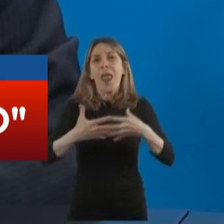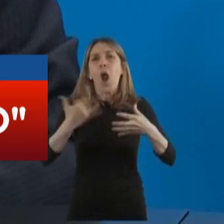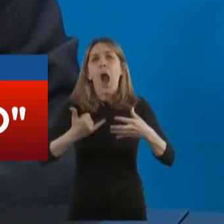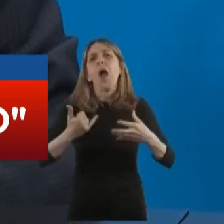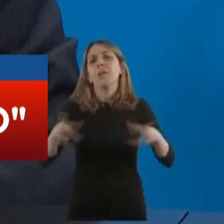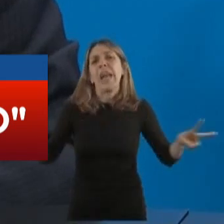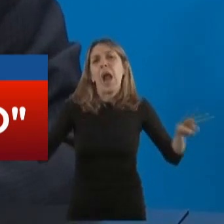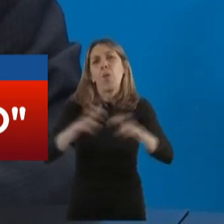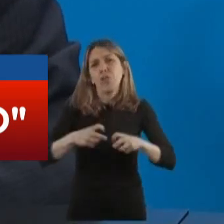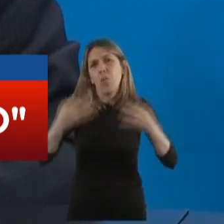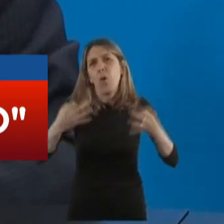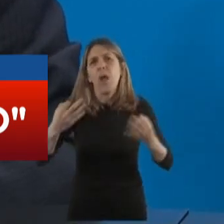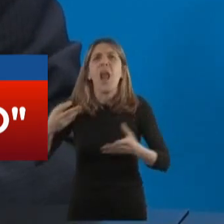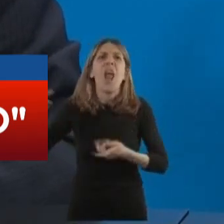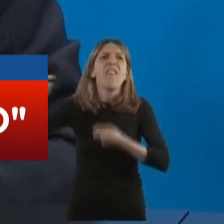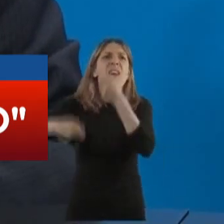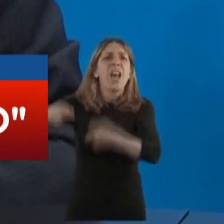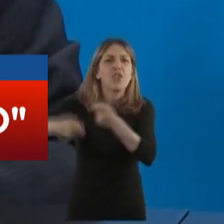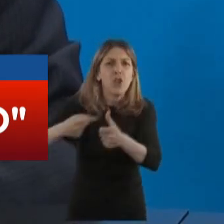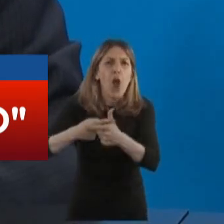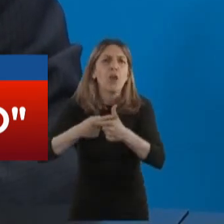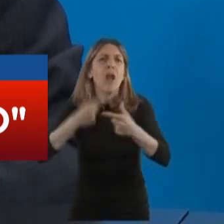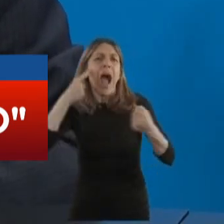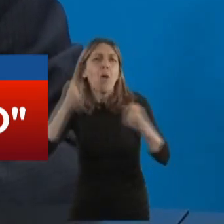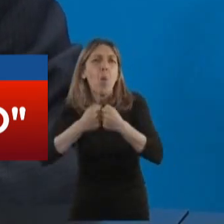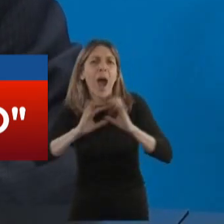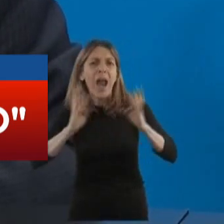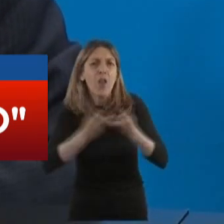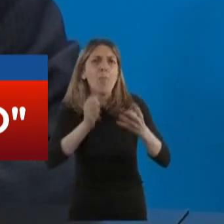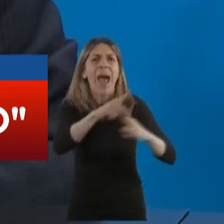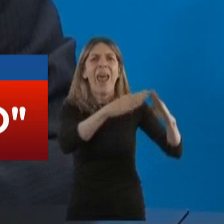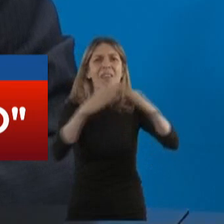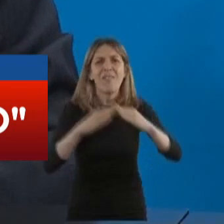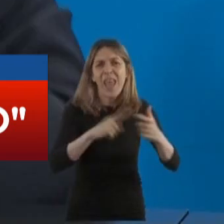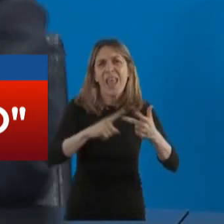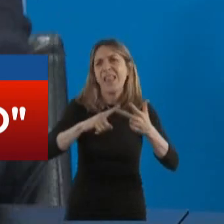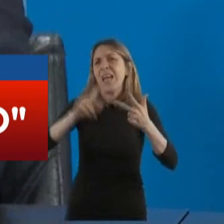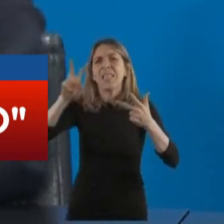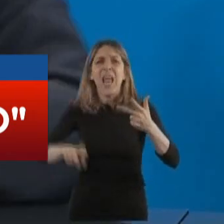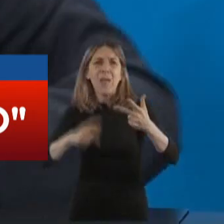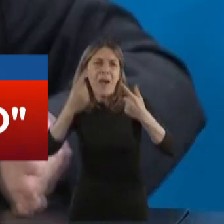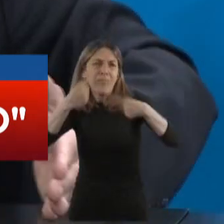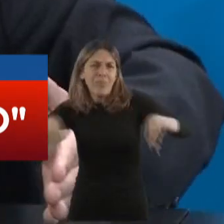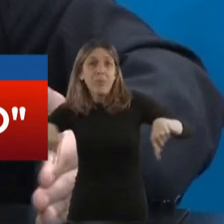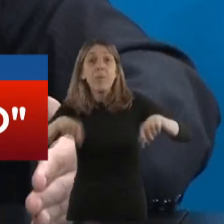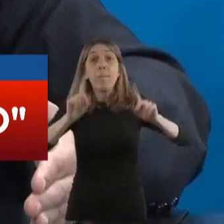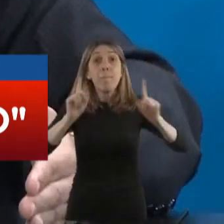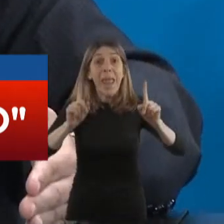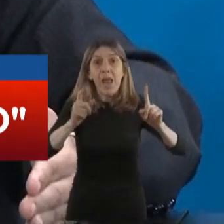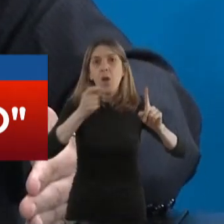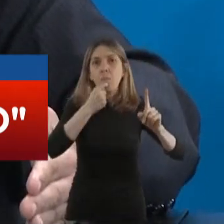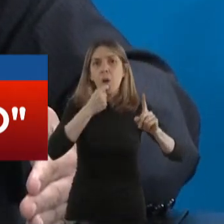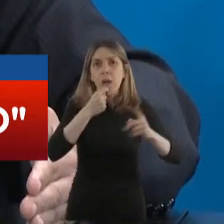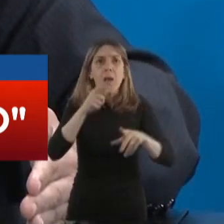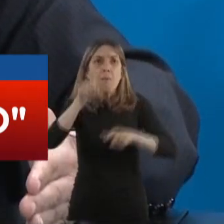muy buena en términos de inversión social, paritaria sin techo, movilidad previsional. Ahora, si eso se drena por